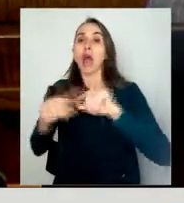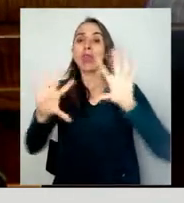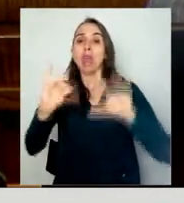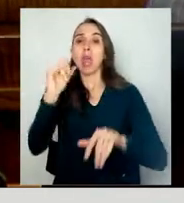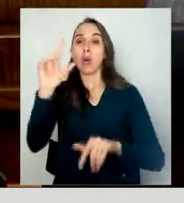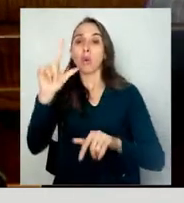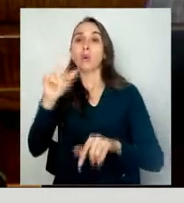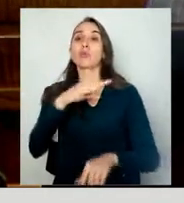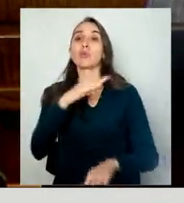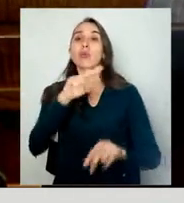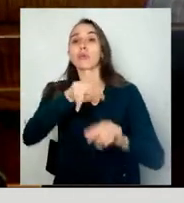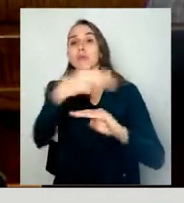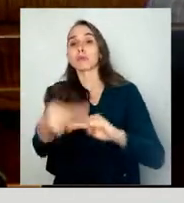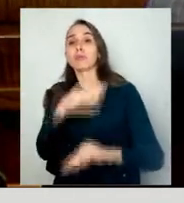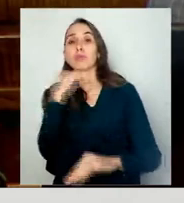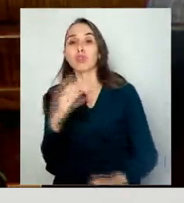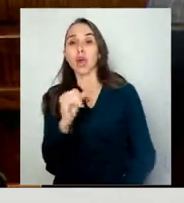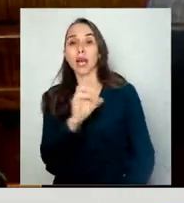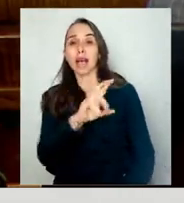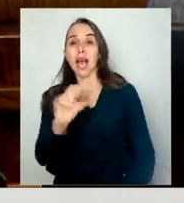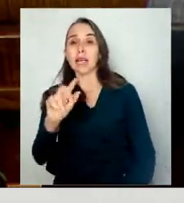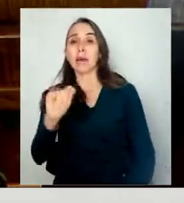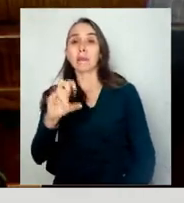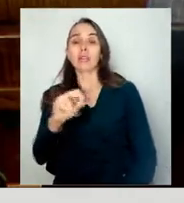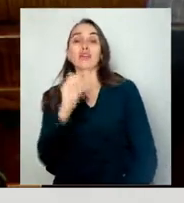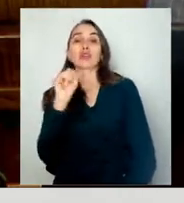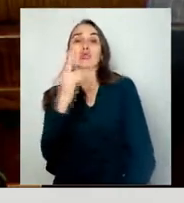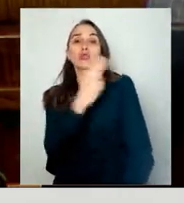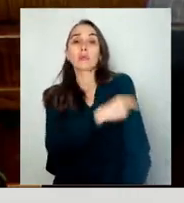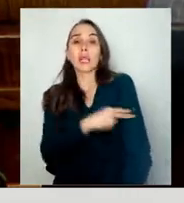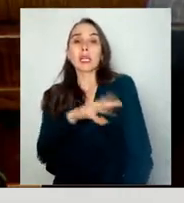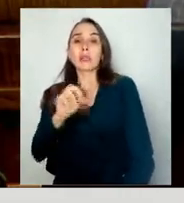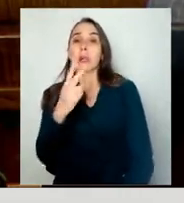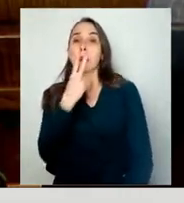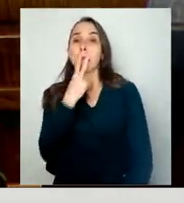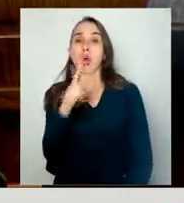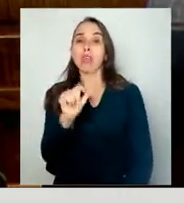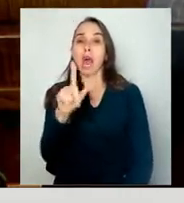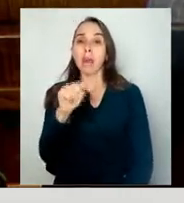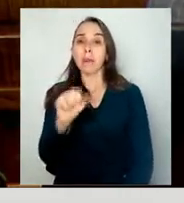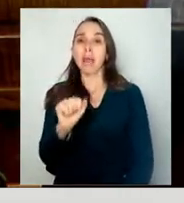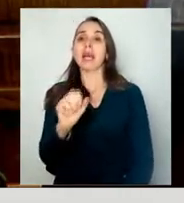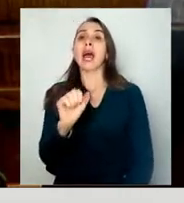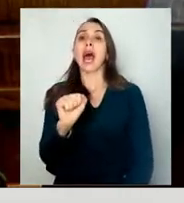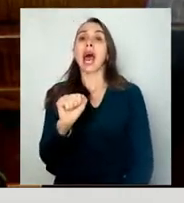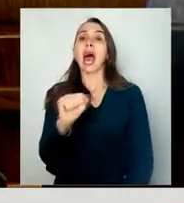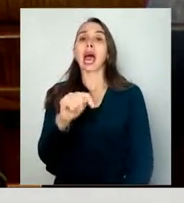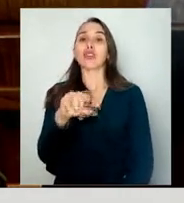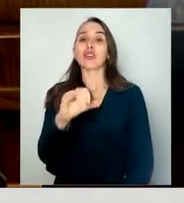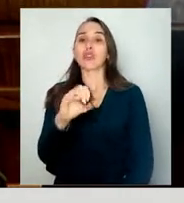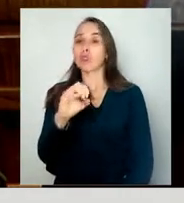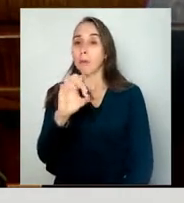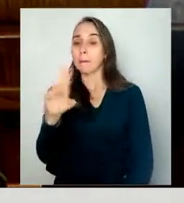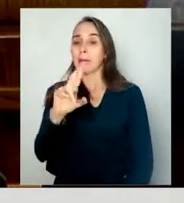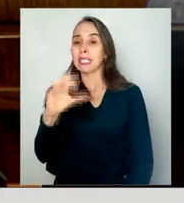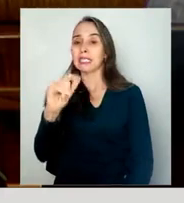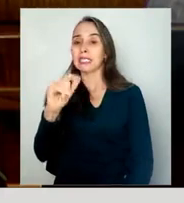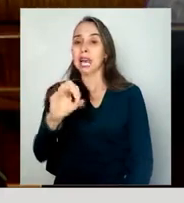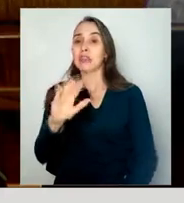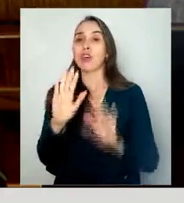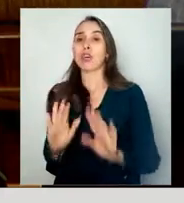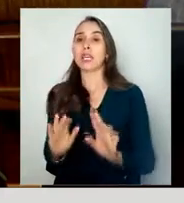Pinto y lo subtenientes Julio Mont Salamanca y Arturo vélezcanto solo quedaba el